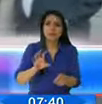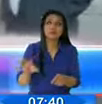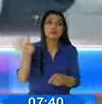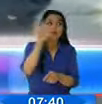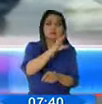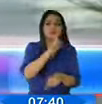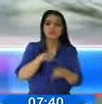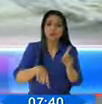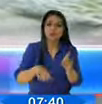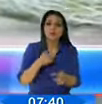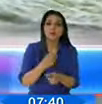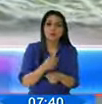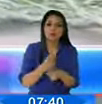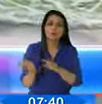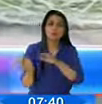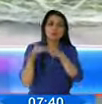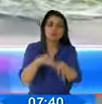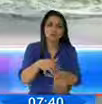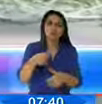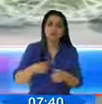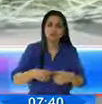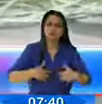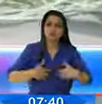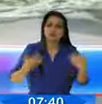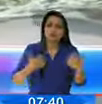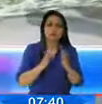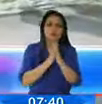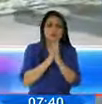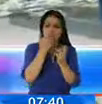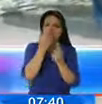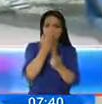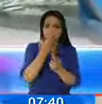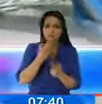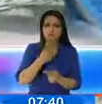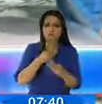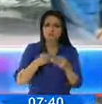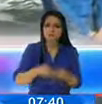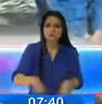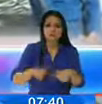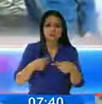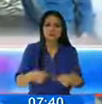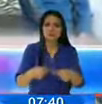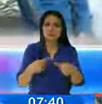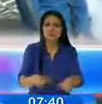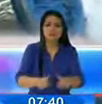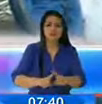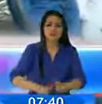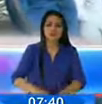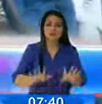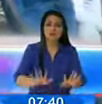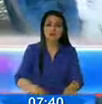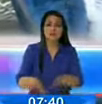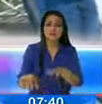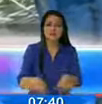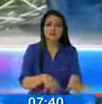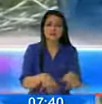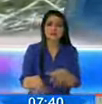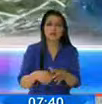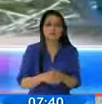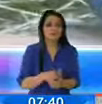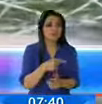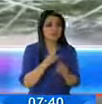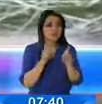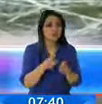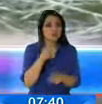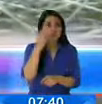también eso nos trae acá para reclamar nuestra posición porque creemos que somos perjudicados diariamente, constantemente con este tipo de actividades. ¿Ustedes conocen